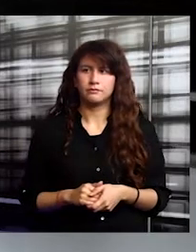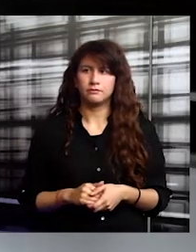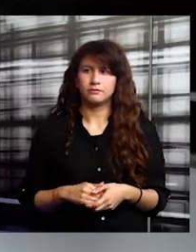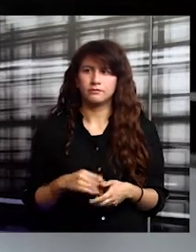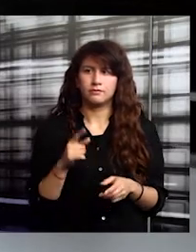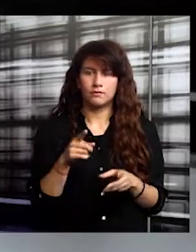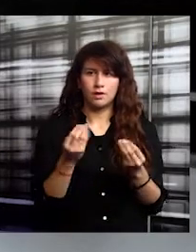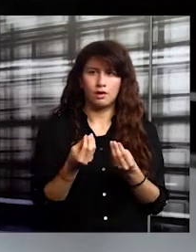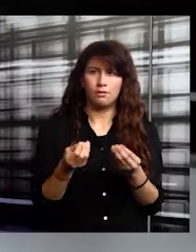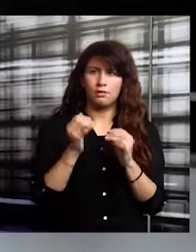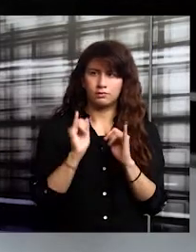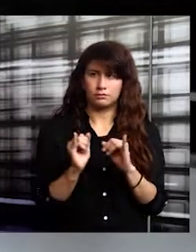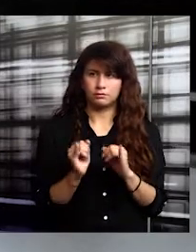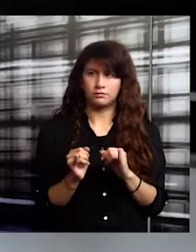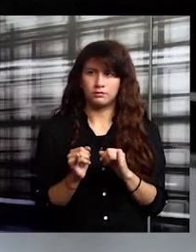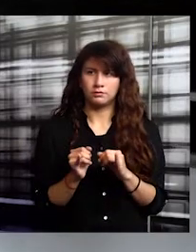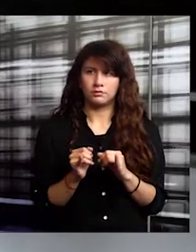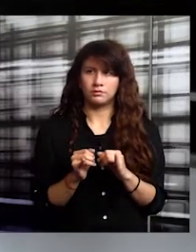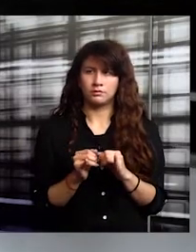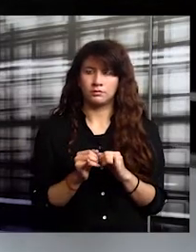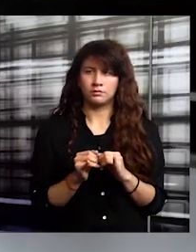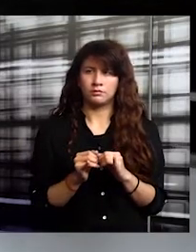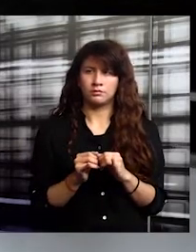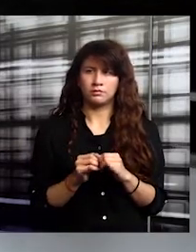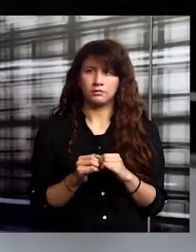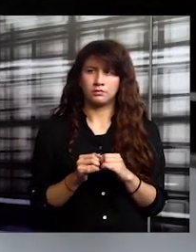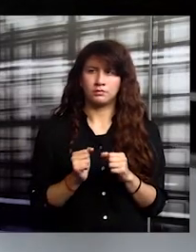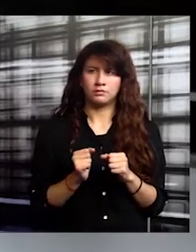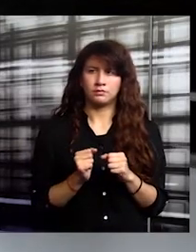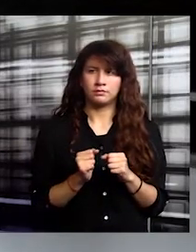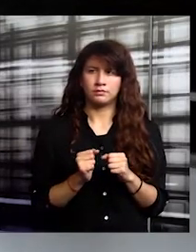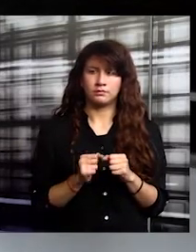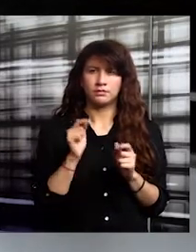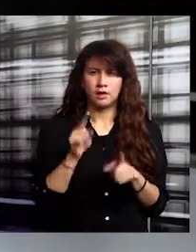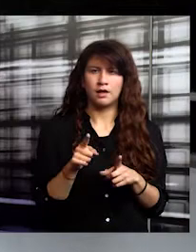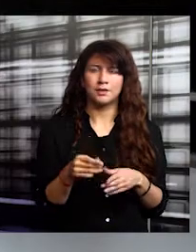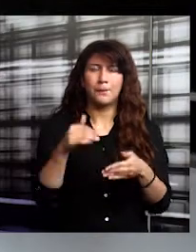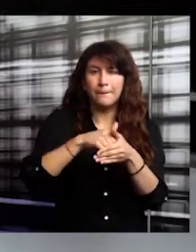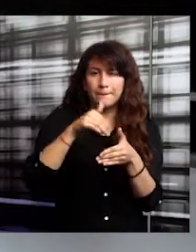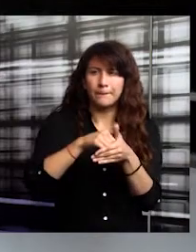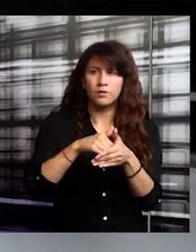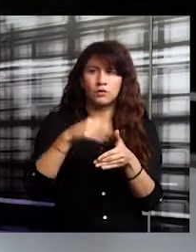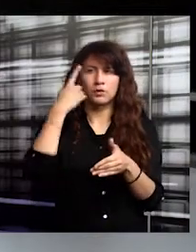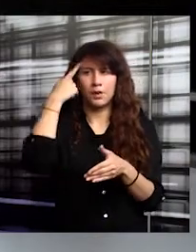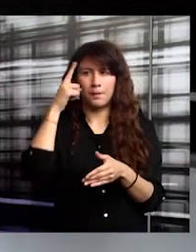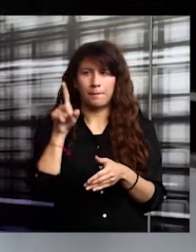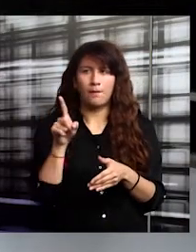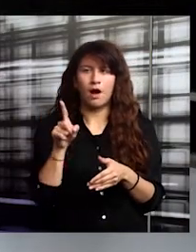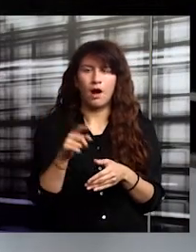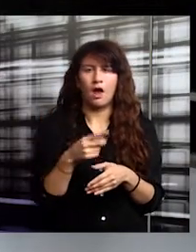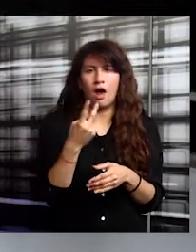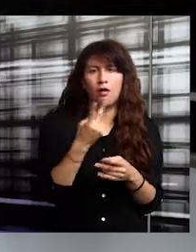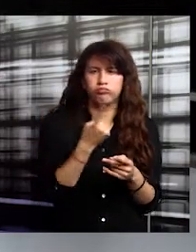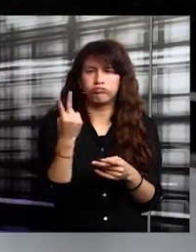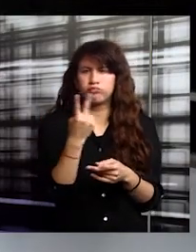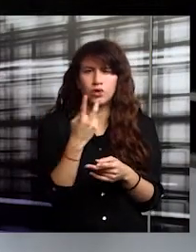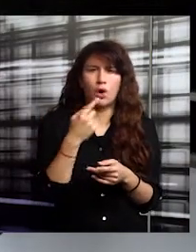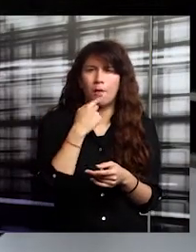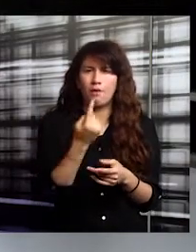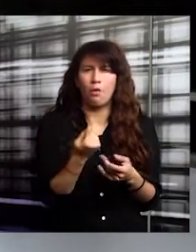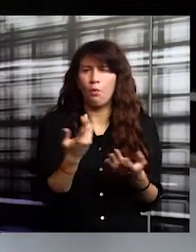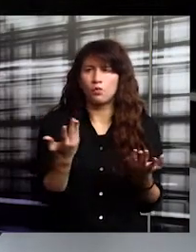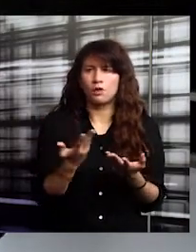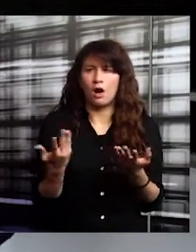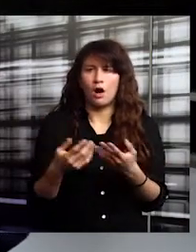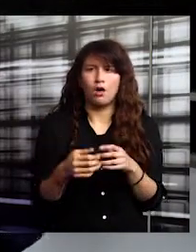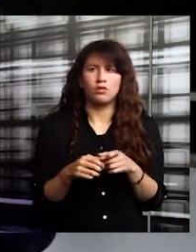cierto?, es un plebiscito que tiene dos preguntas, Sí. se aprueba o rechaza, ¿no es cierto?, si quiere una nueva constitución y qué tipo de órgano debiera